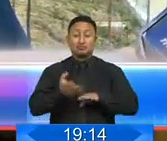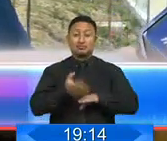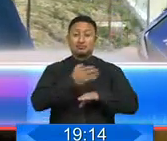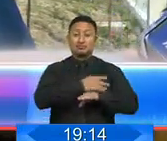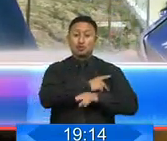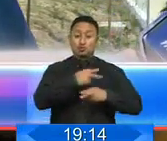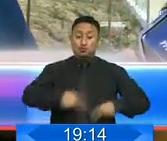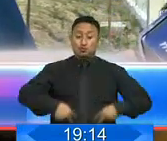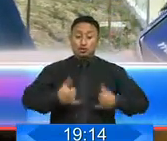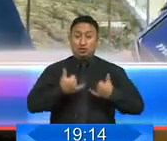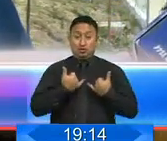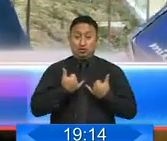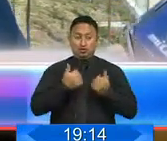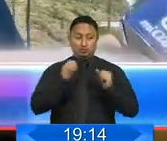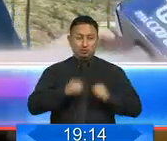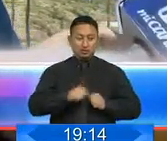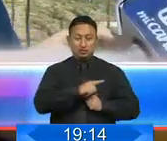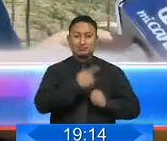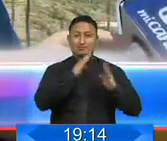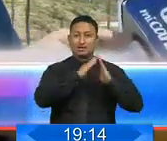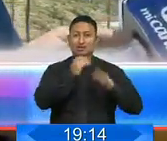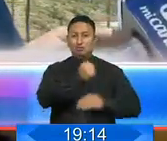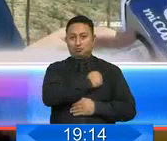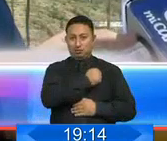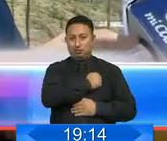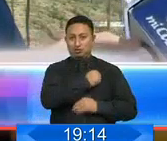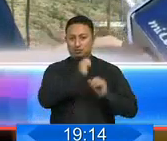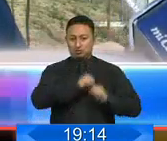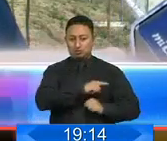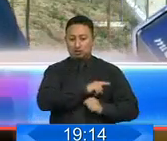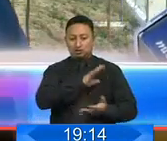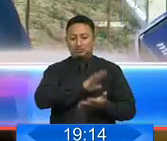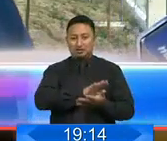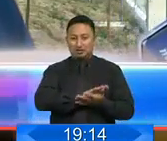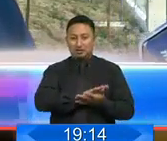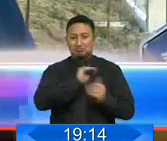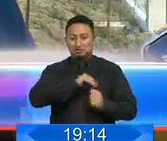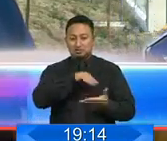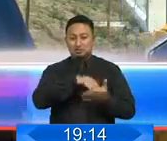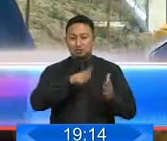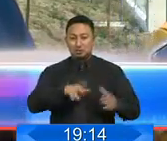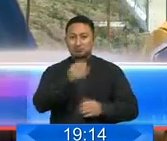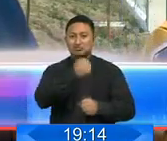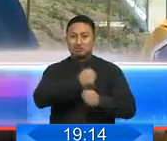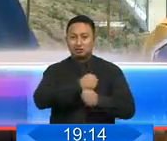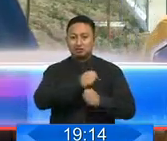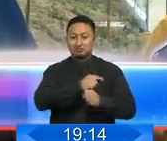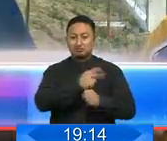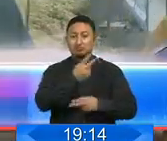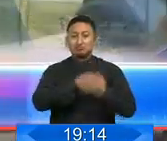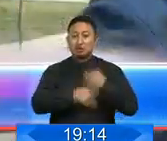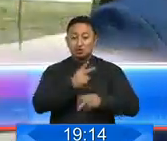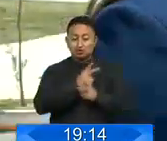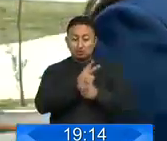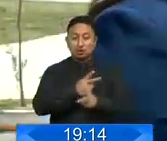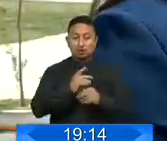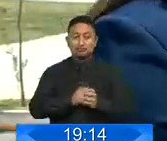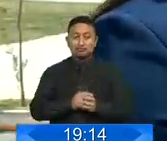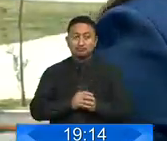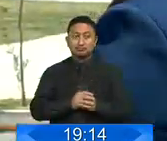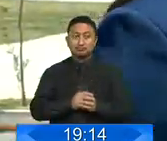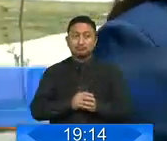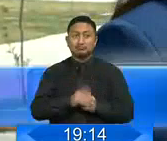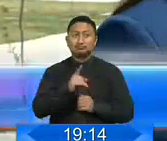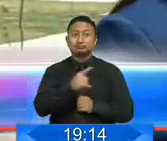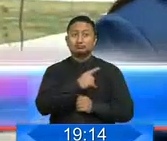ellos puedan ser dueños de una casa que les permita tener una tranquilidad para estudiar para trabajar para cuidar a sus niños con la primera dama